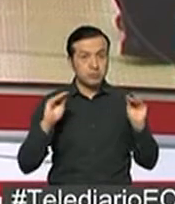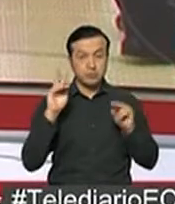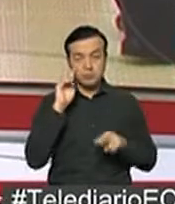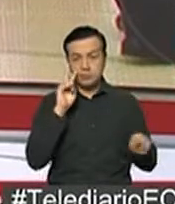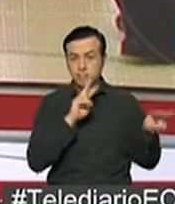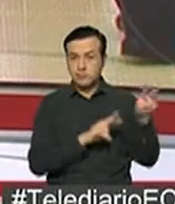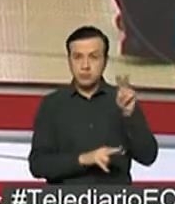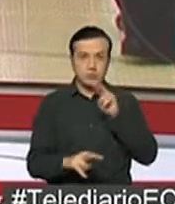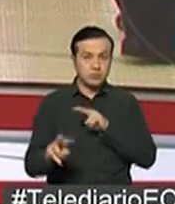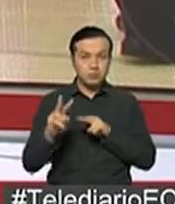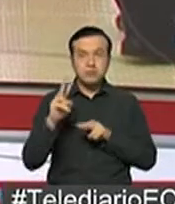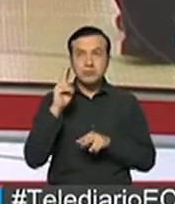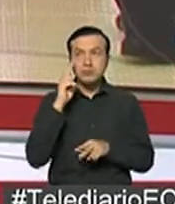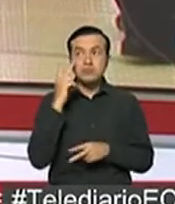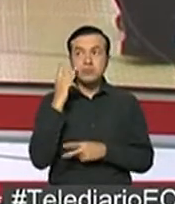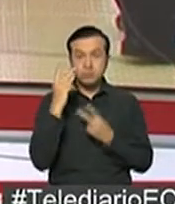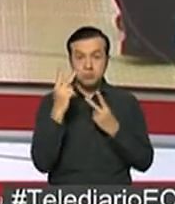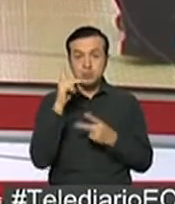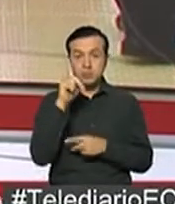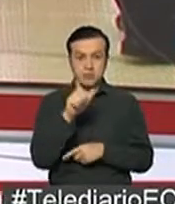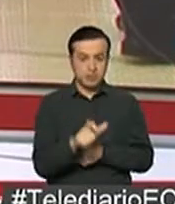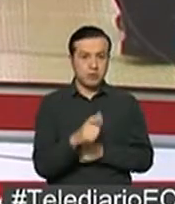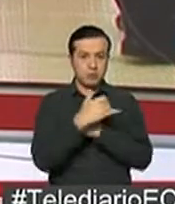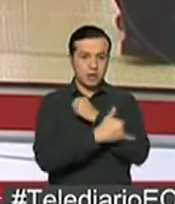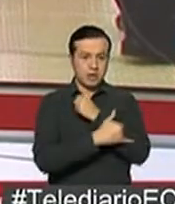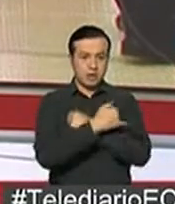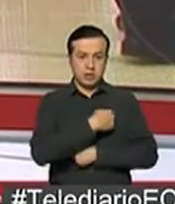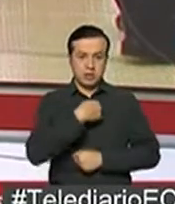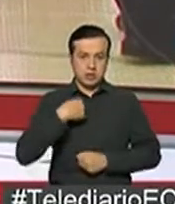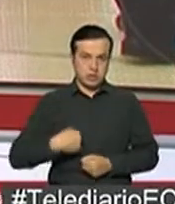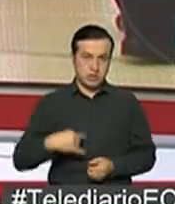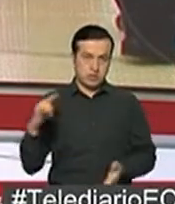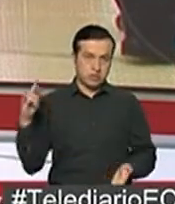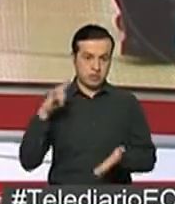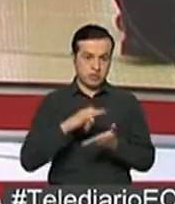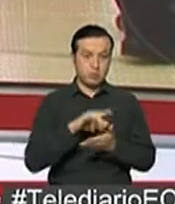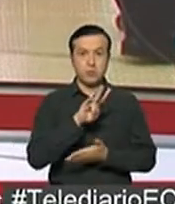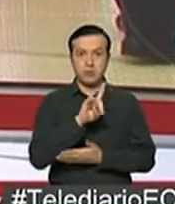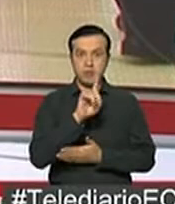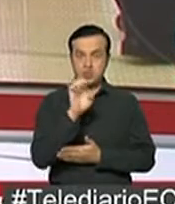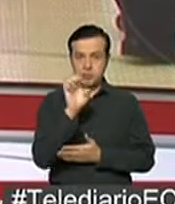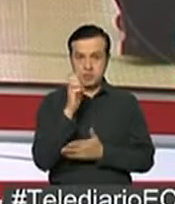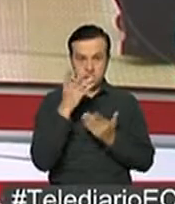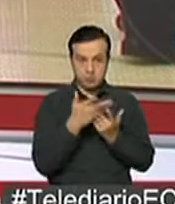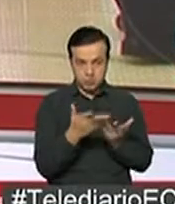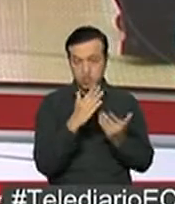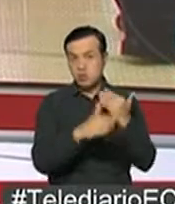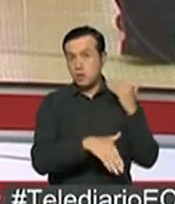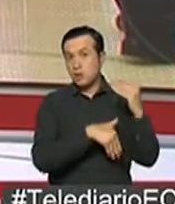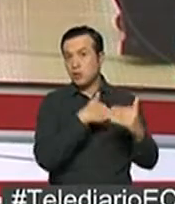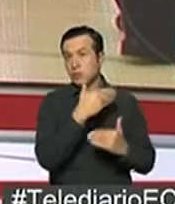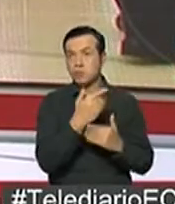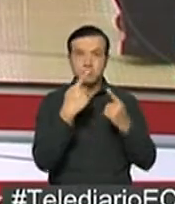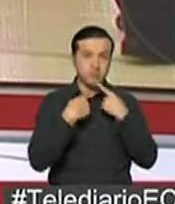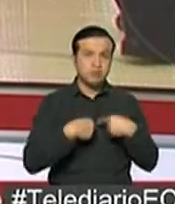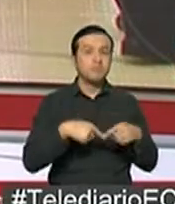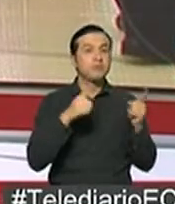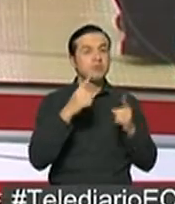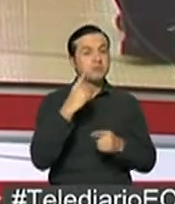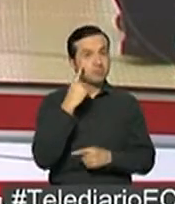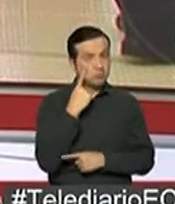análisis epidemiológicos a un ciudadano chino que llegó al país el pasado 21 de enero en los próximos días se conocerán los